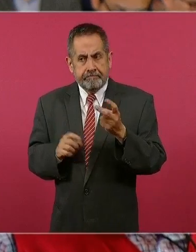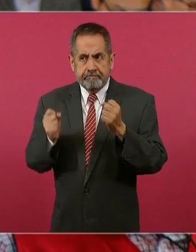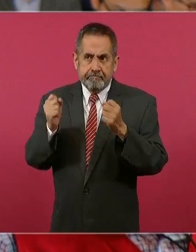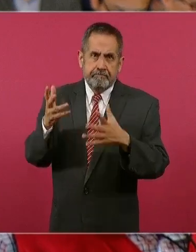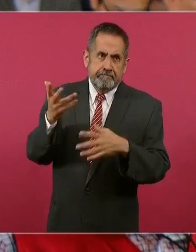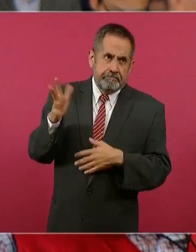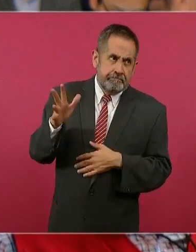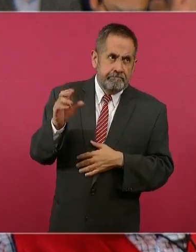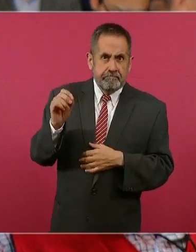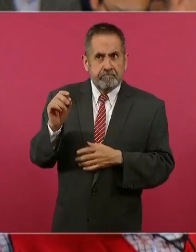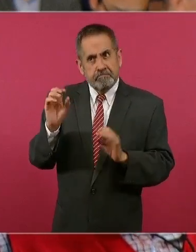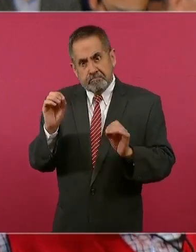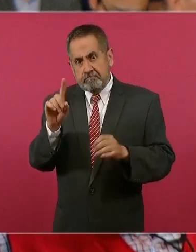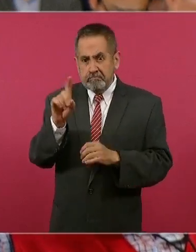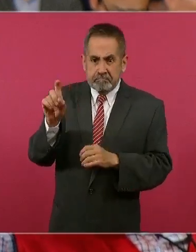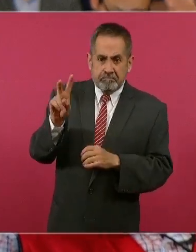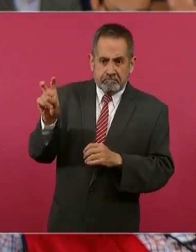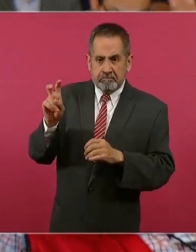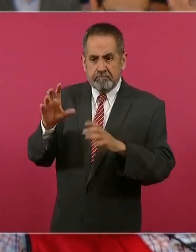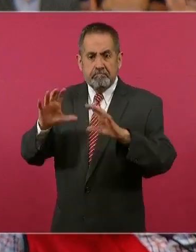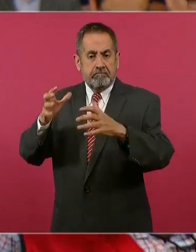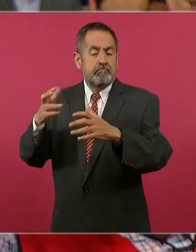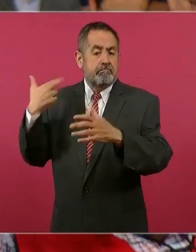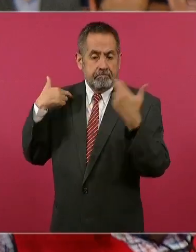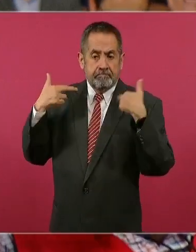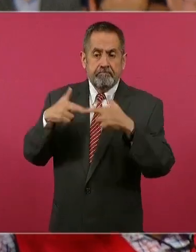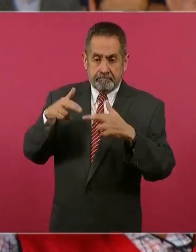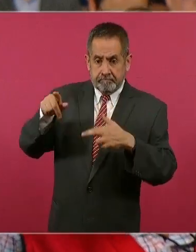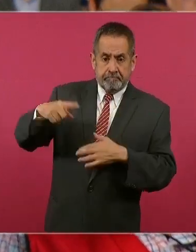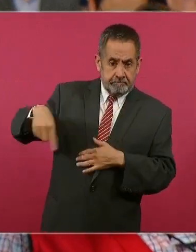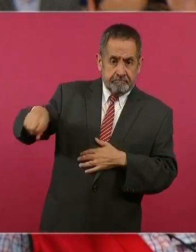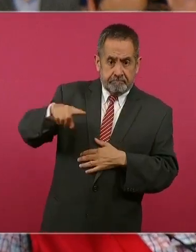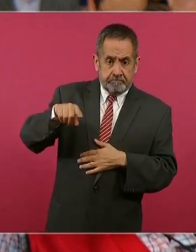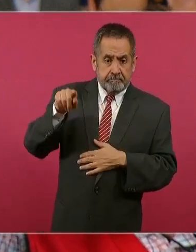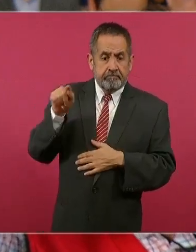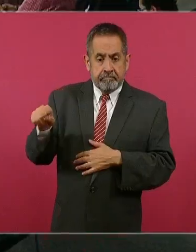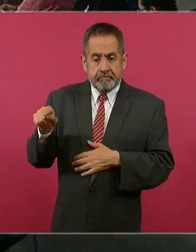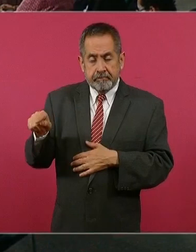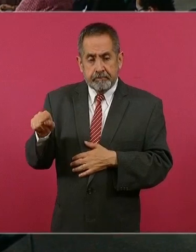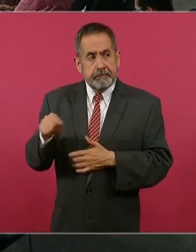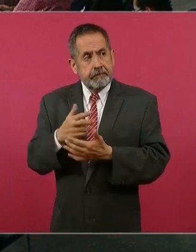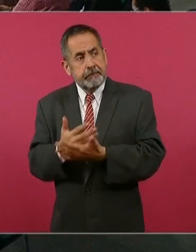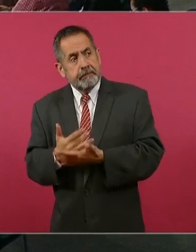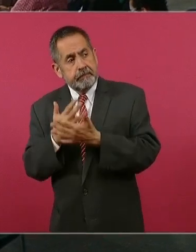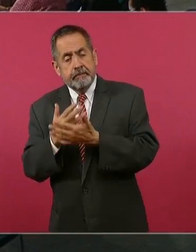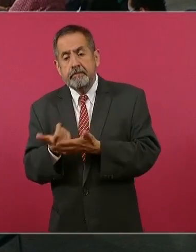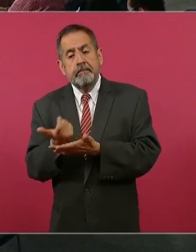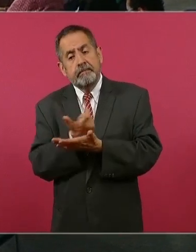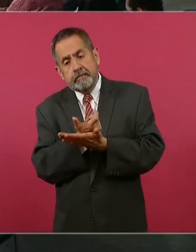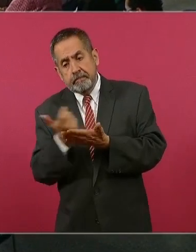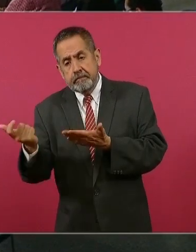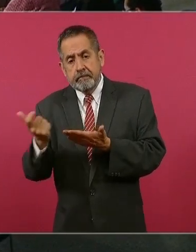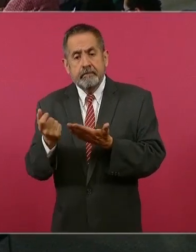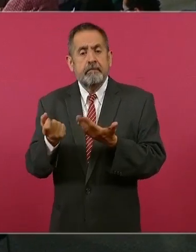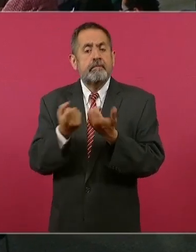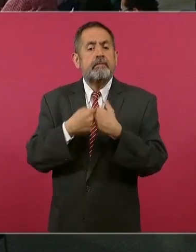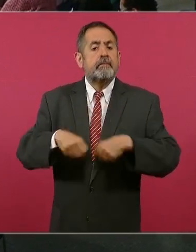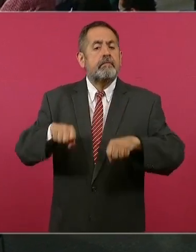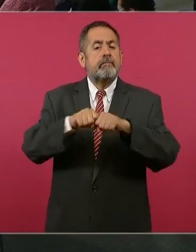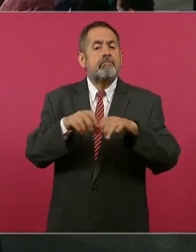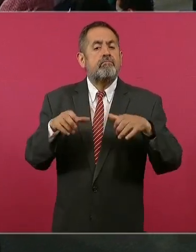decenas o incluso centenas de maestros que están esperando el pago de su seguro